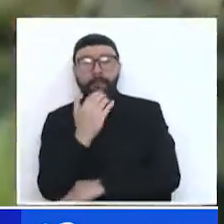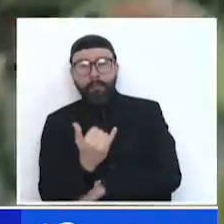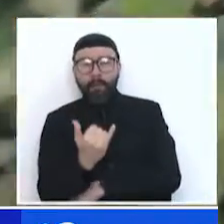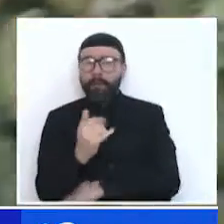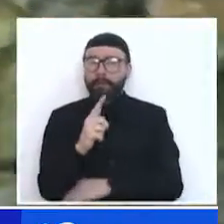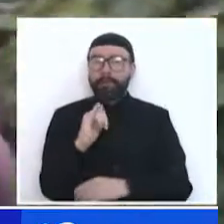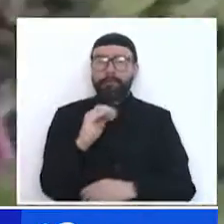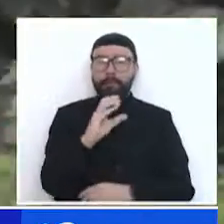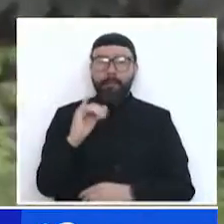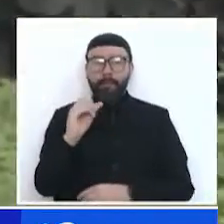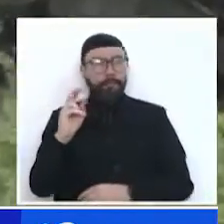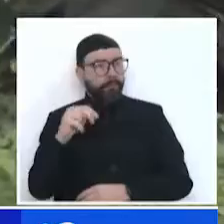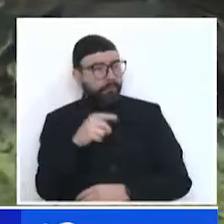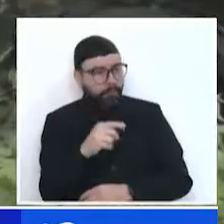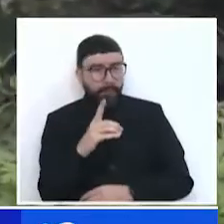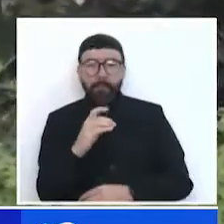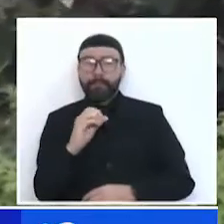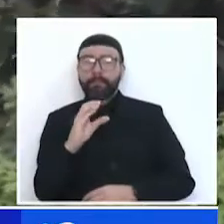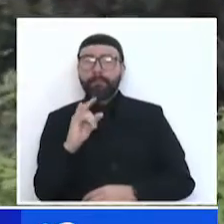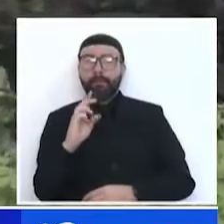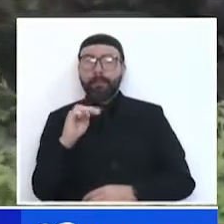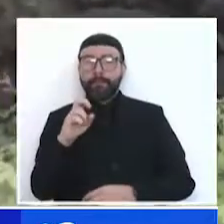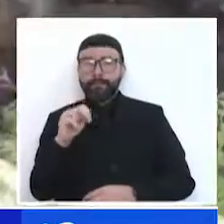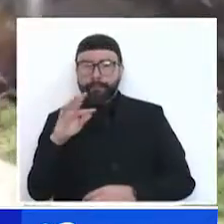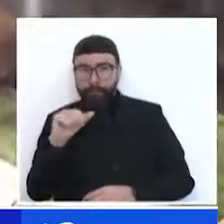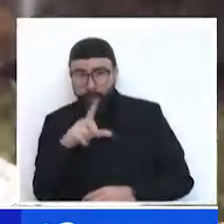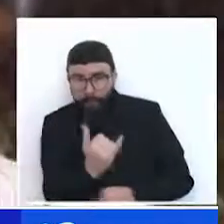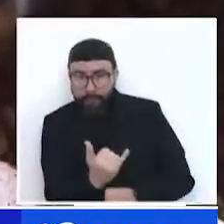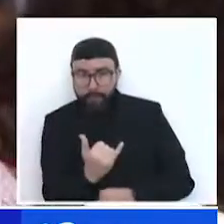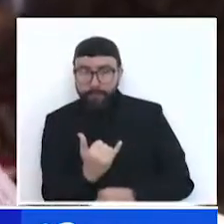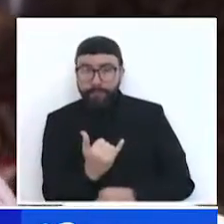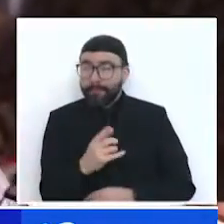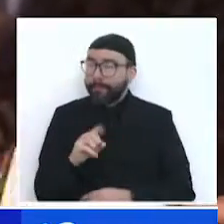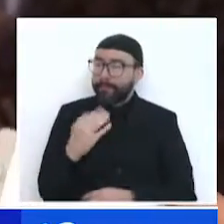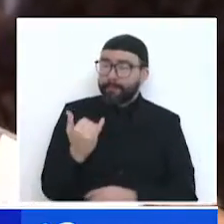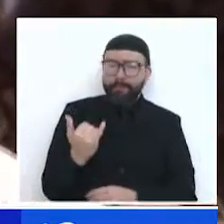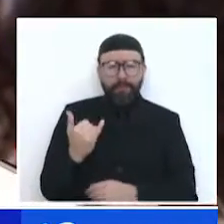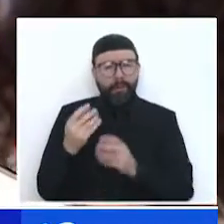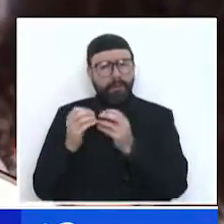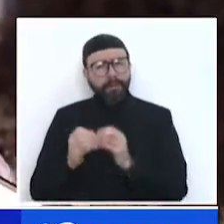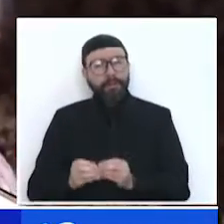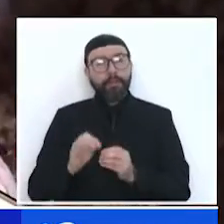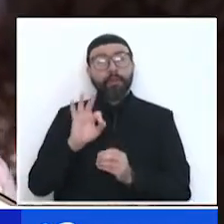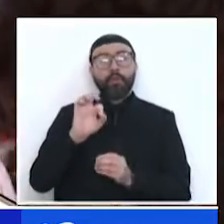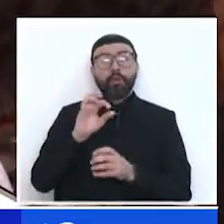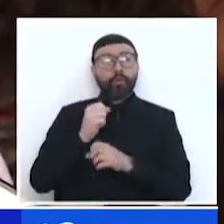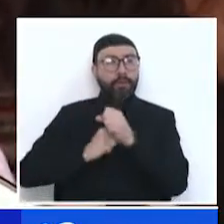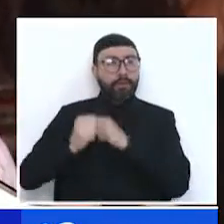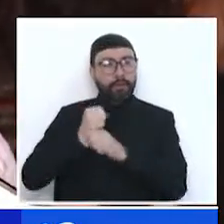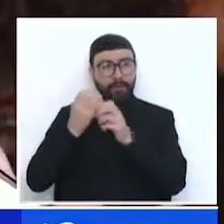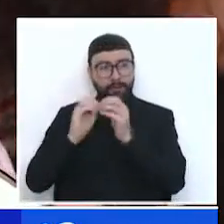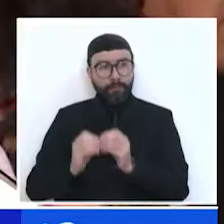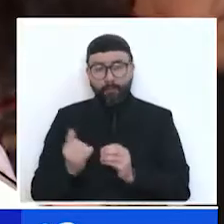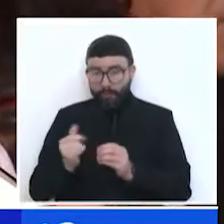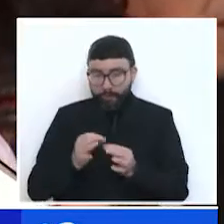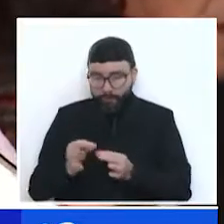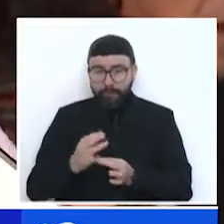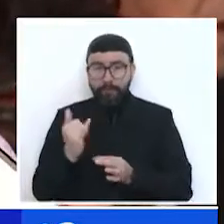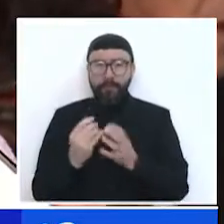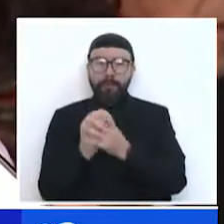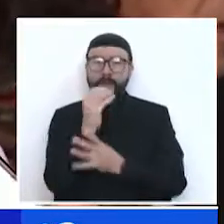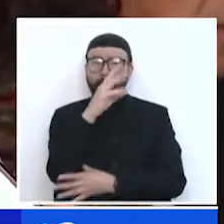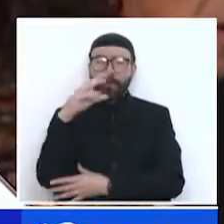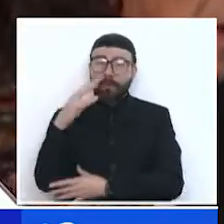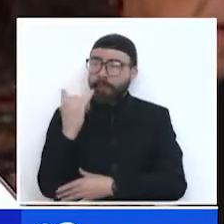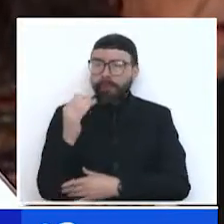que apoyen la visión de esta versión. La Fundación Cine en las Montañas se creó hace 8 años en el municipio de Salento y siempre tuvo como